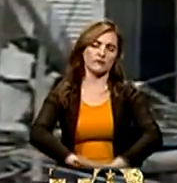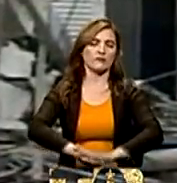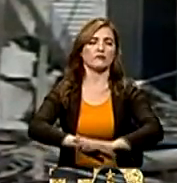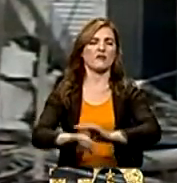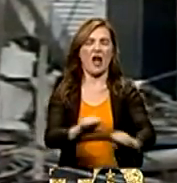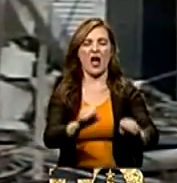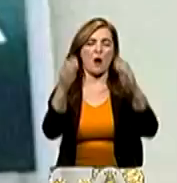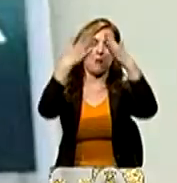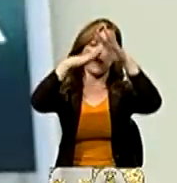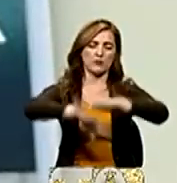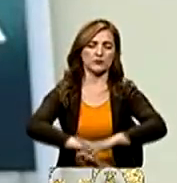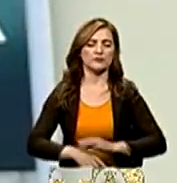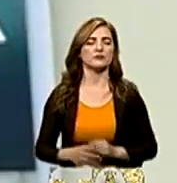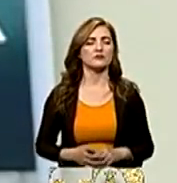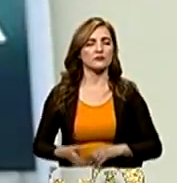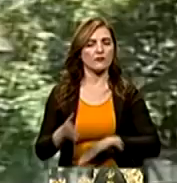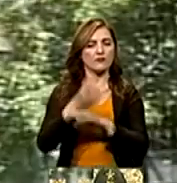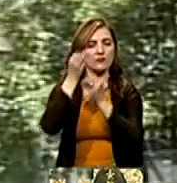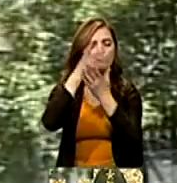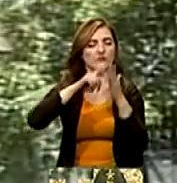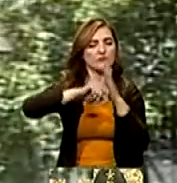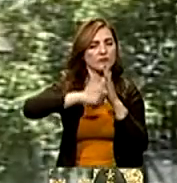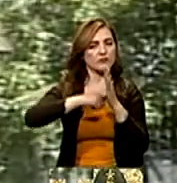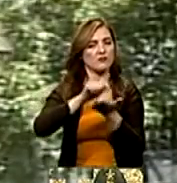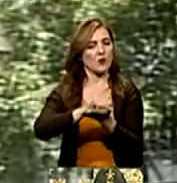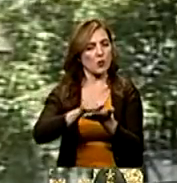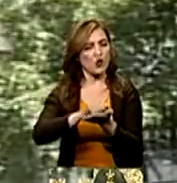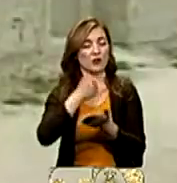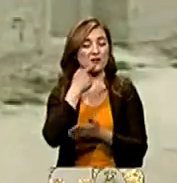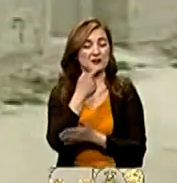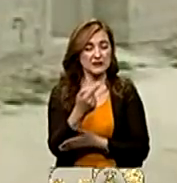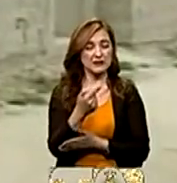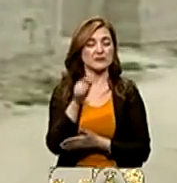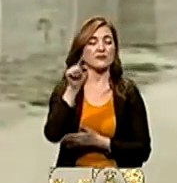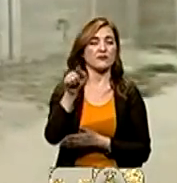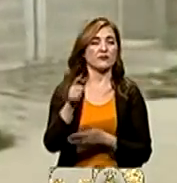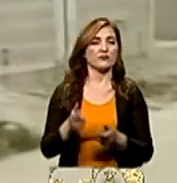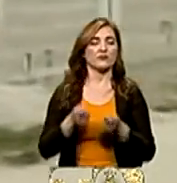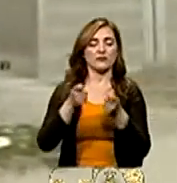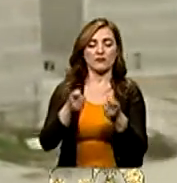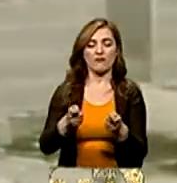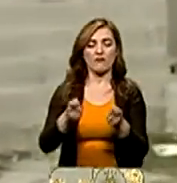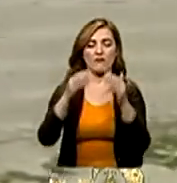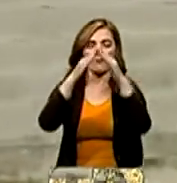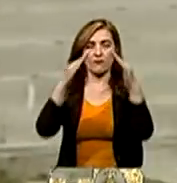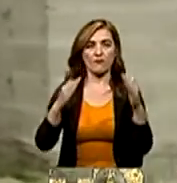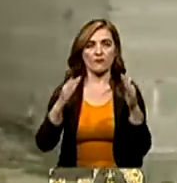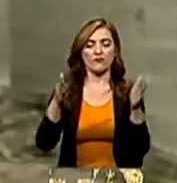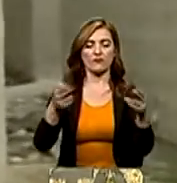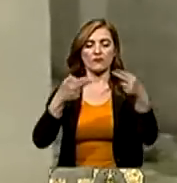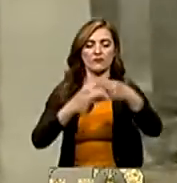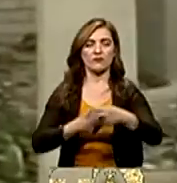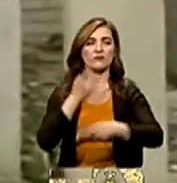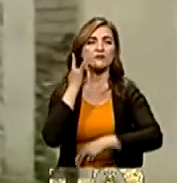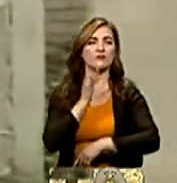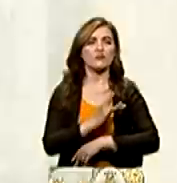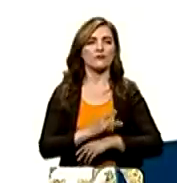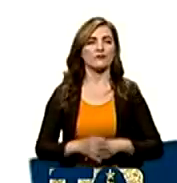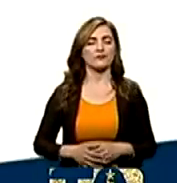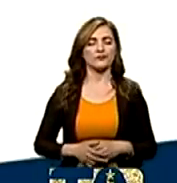por el terremoto. Un informe preliminar de Contraloría demuestra cómo incluso en la entrega de parte de estas viviendas hubo